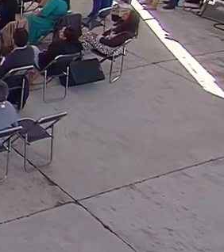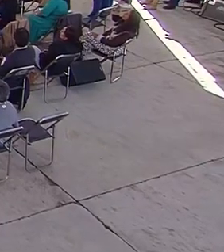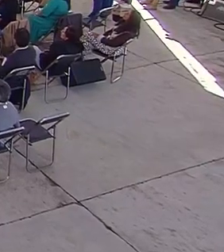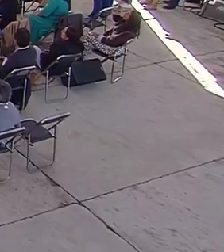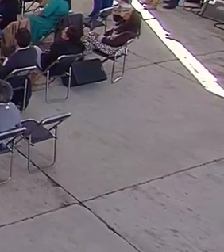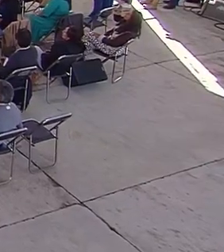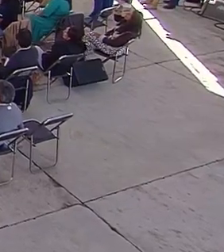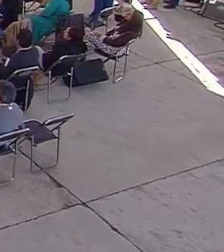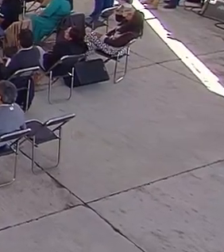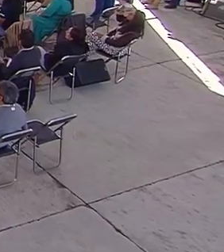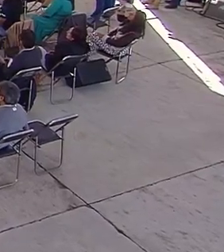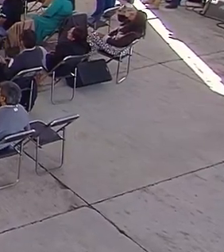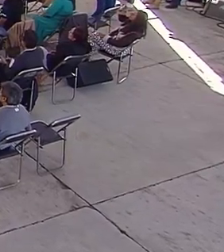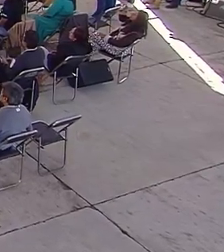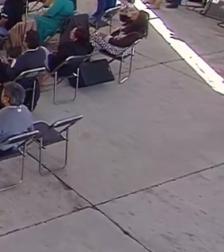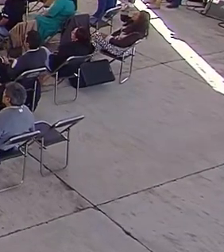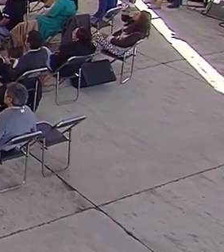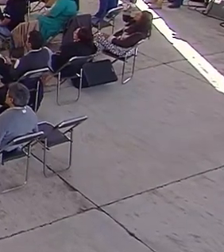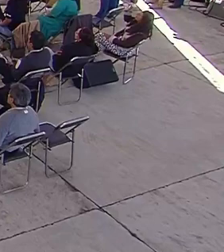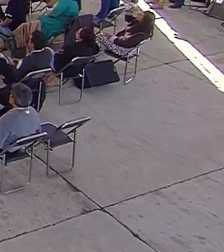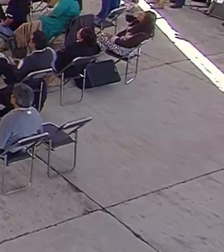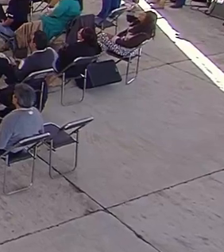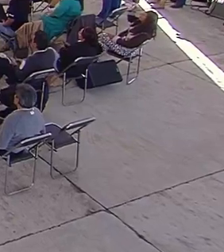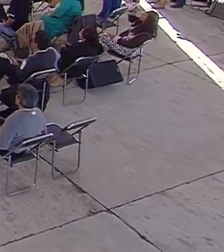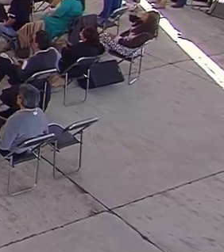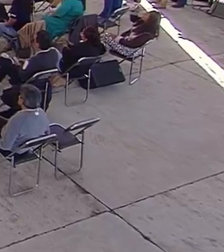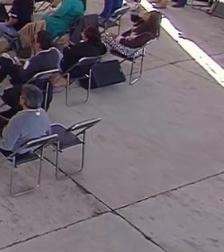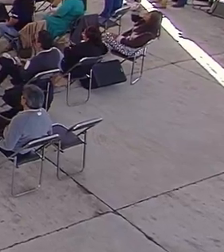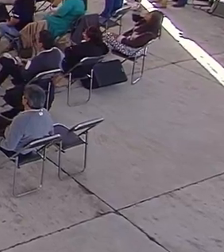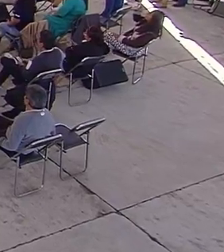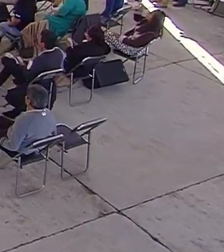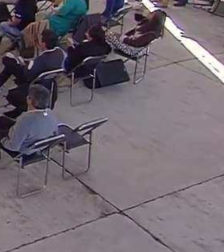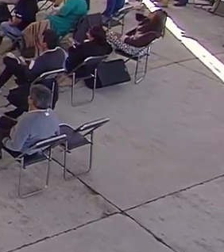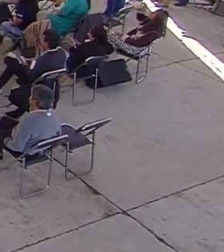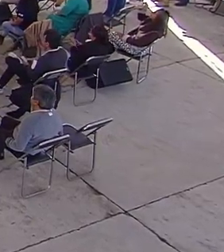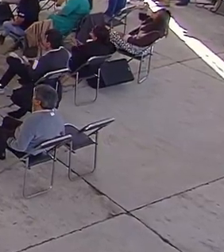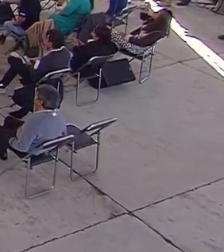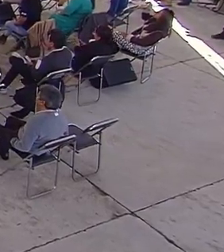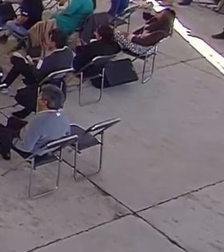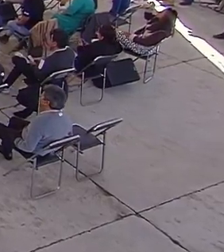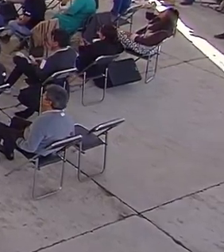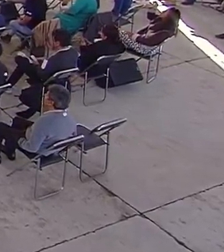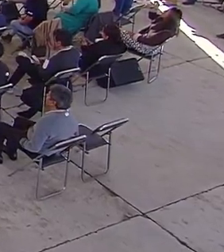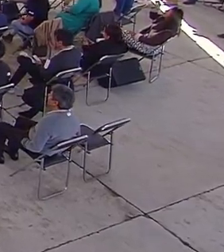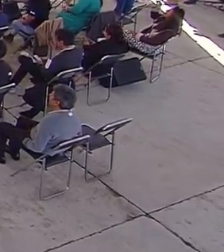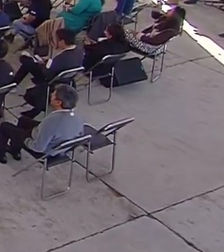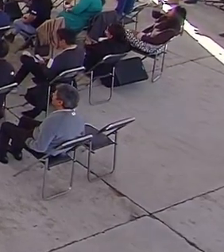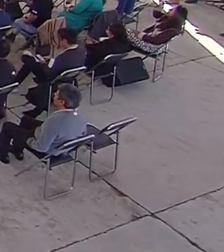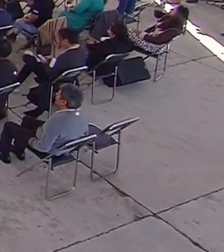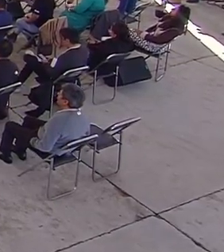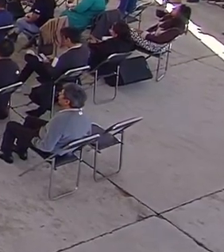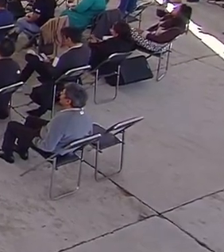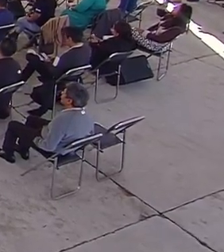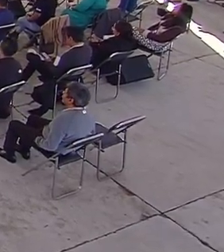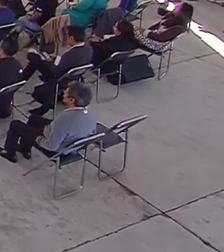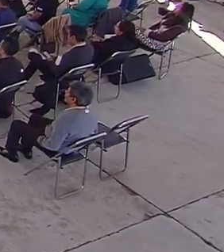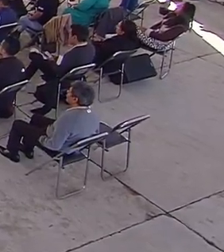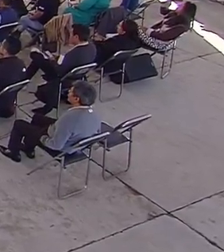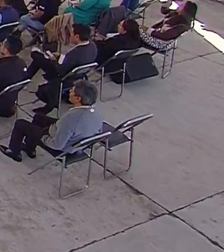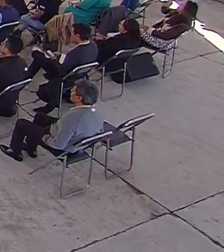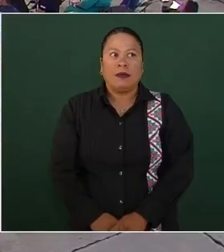dónde dos de sus familiares van por el senado ya hay cuestiones del nepotismo usted ¿qué opina? ¿qué opina? yo